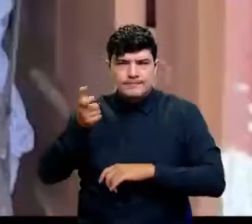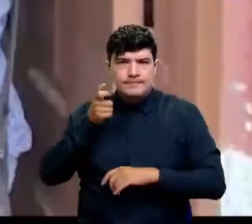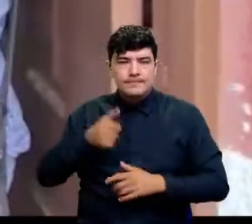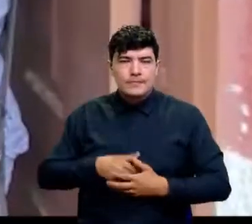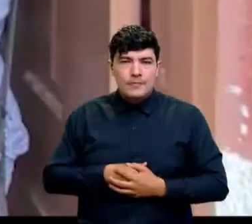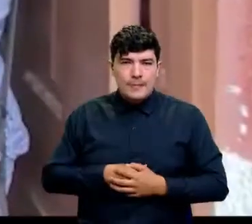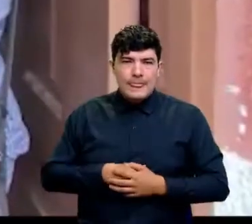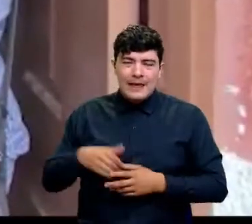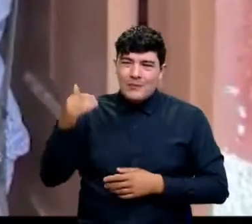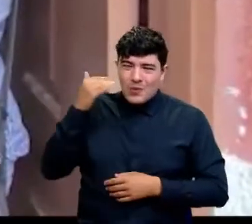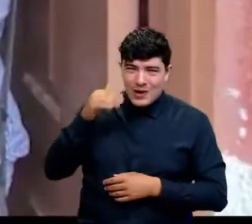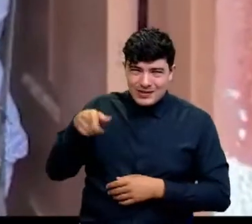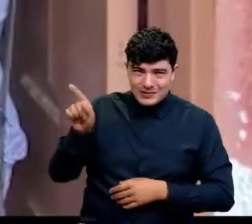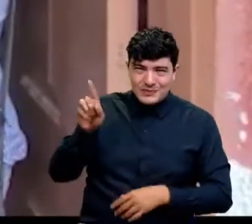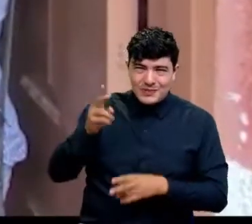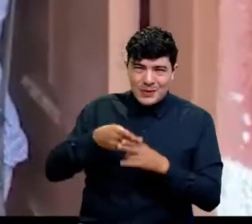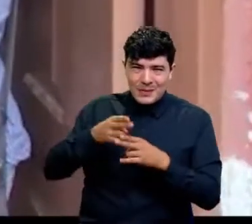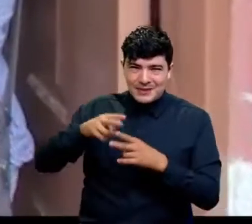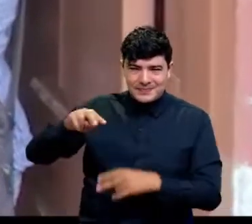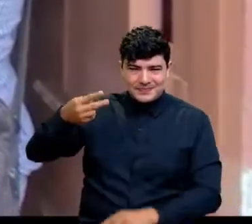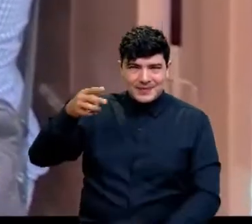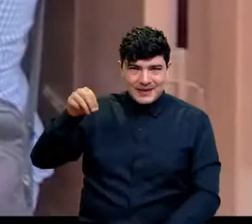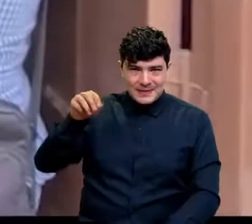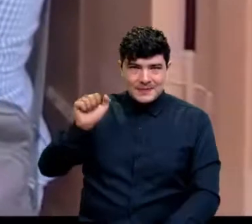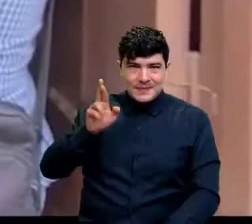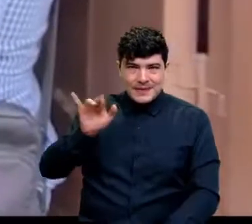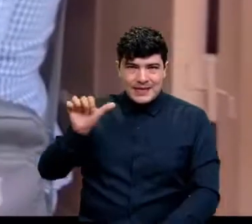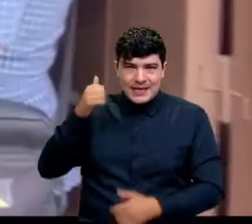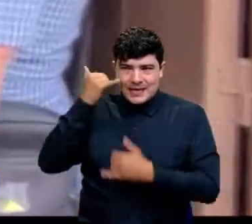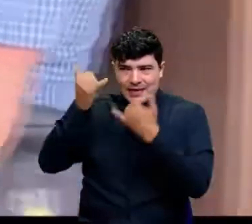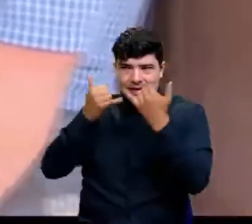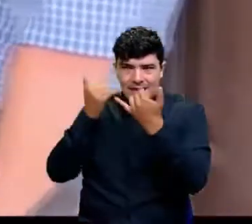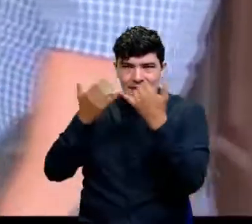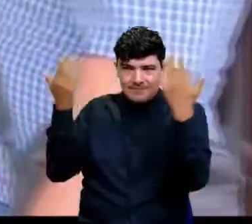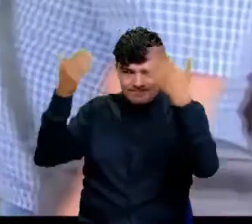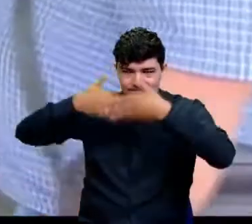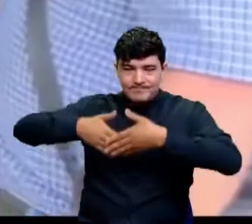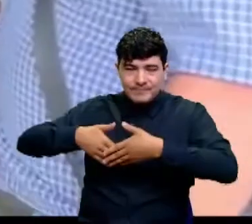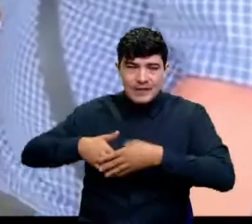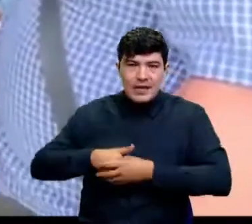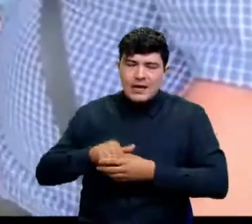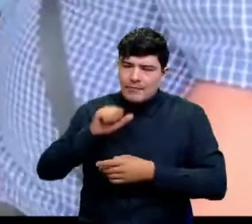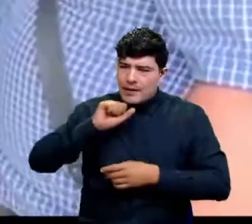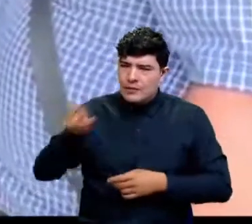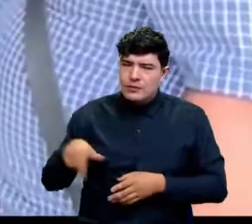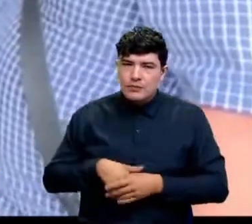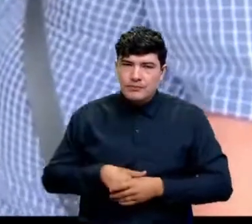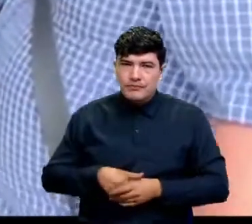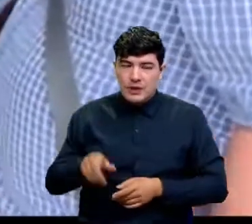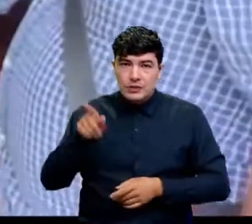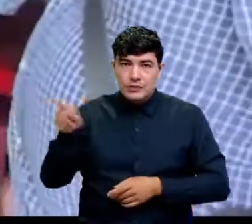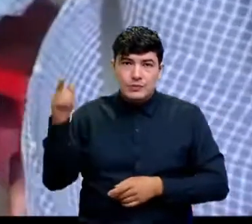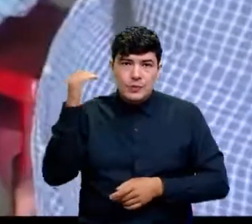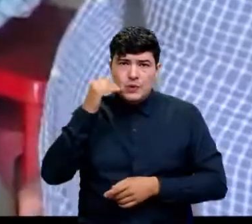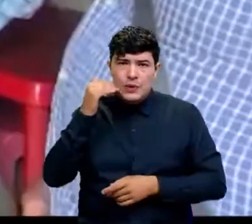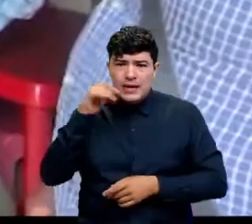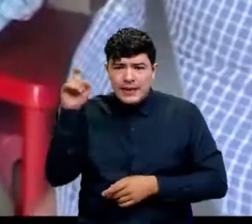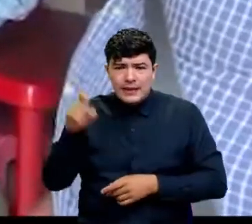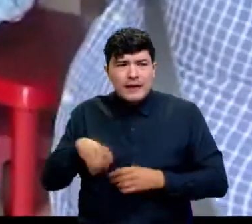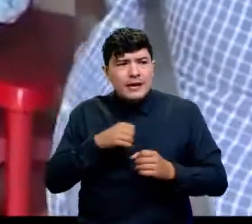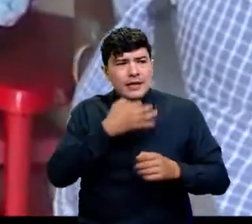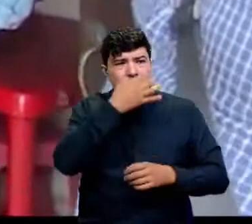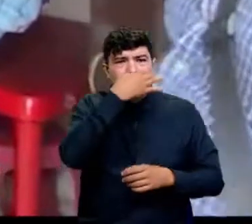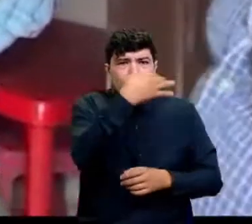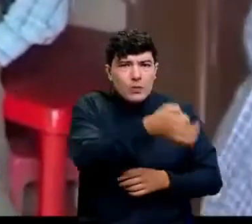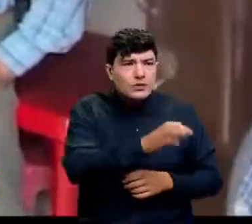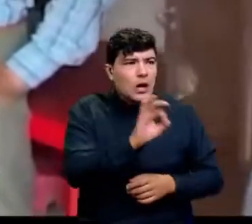le colocamos a ella, pues para su identidad que no fuera vista, ella, ¿al cuánto tiempo debió entregar a ustedes información?